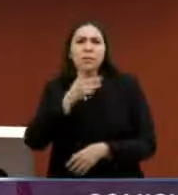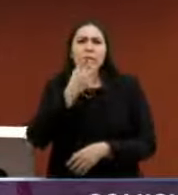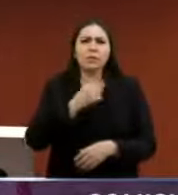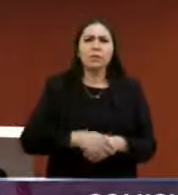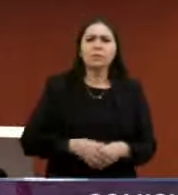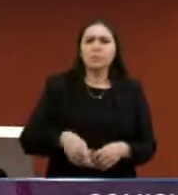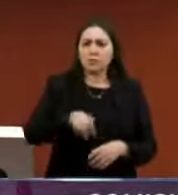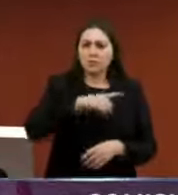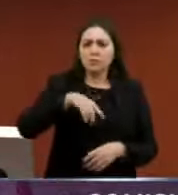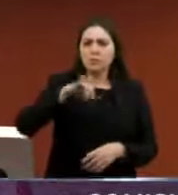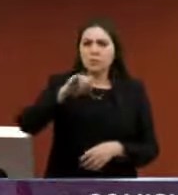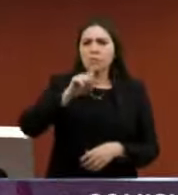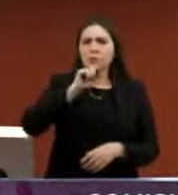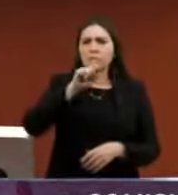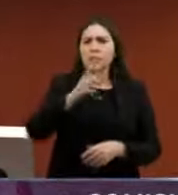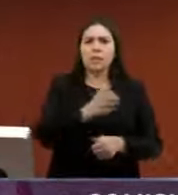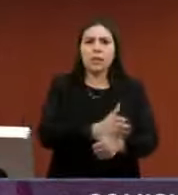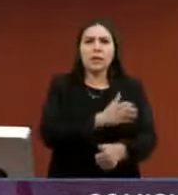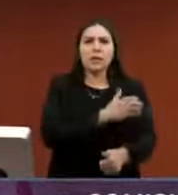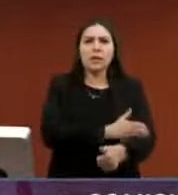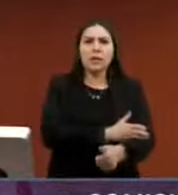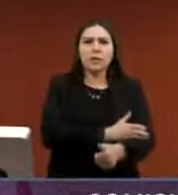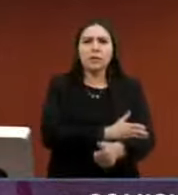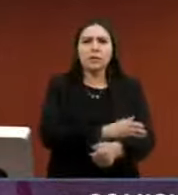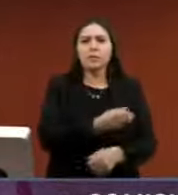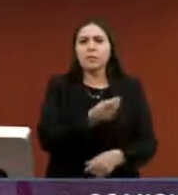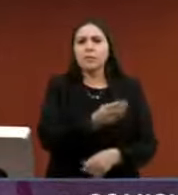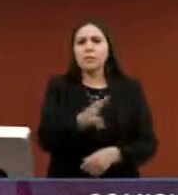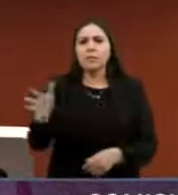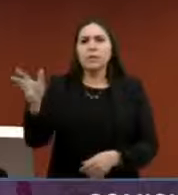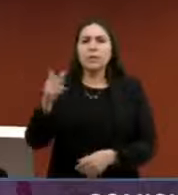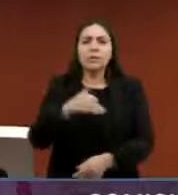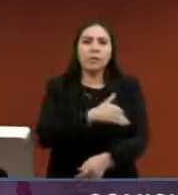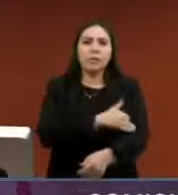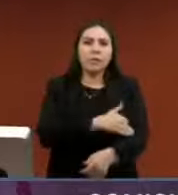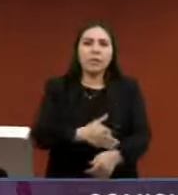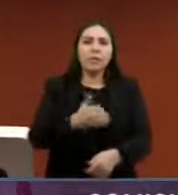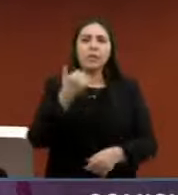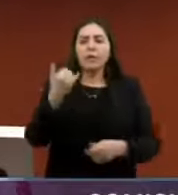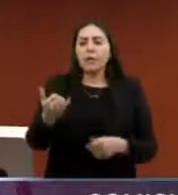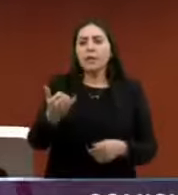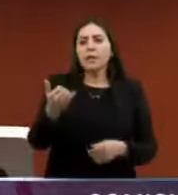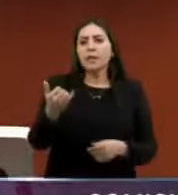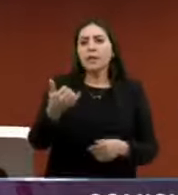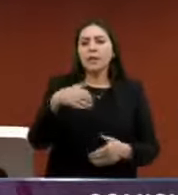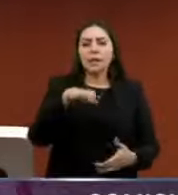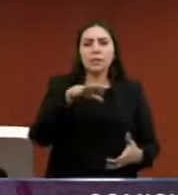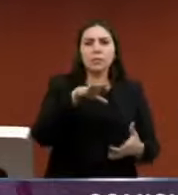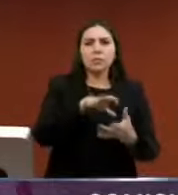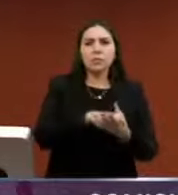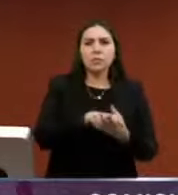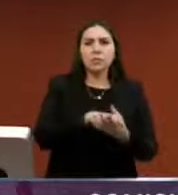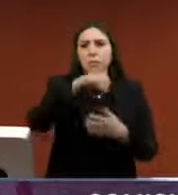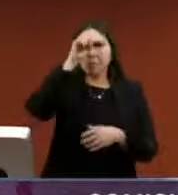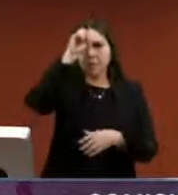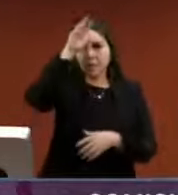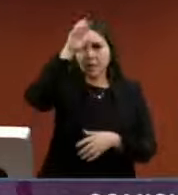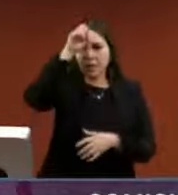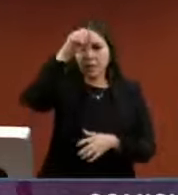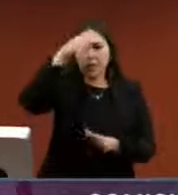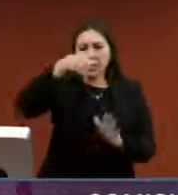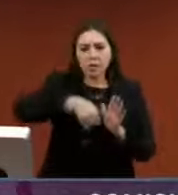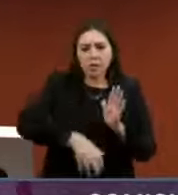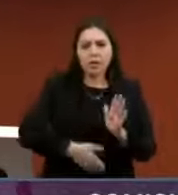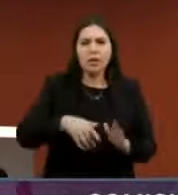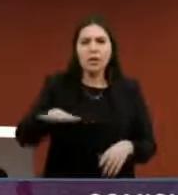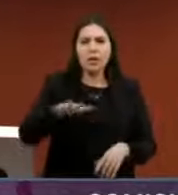hemos acompañado también a esas familias y a las esposas de los mineros atrapados en Pasta